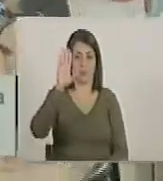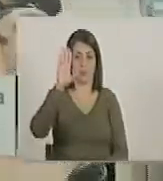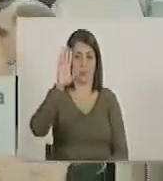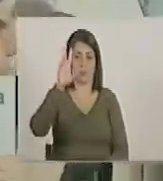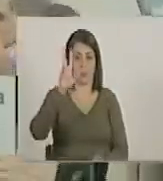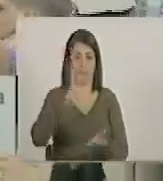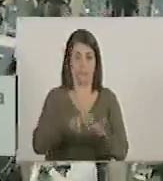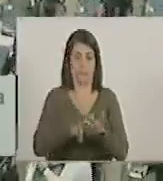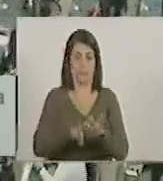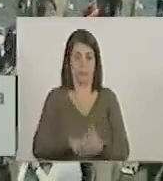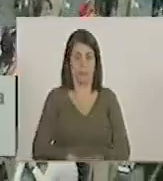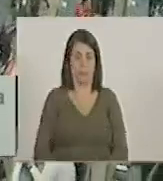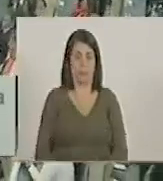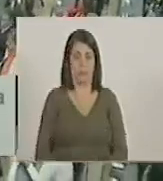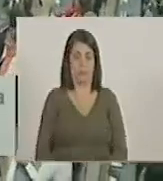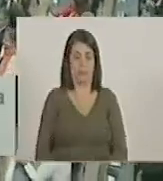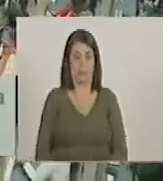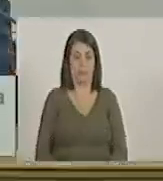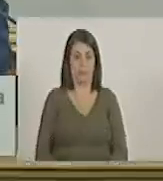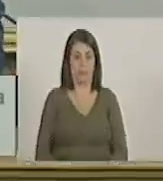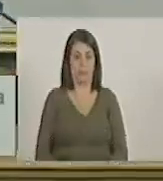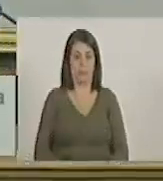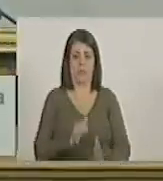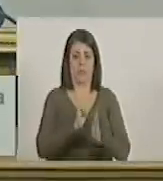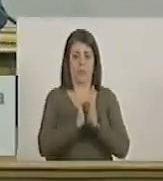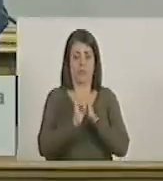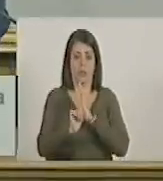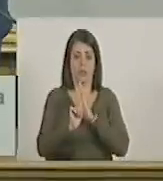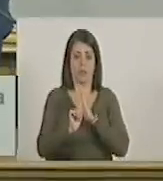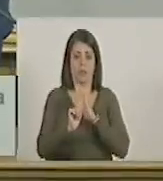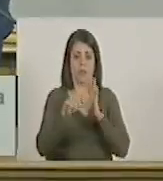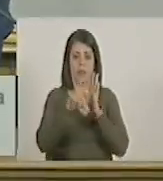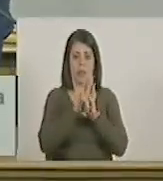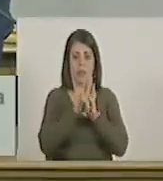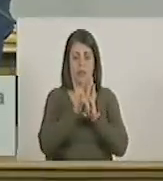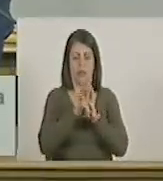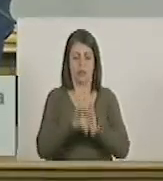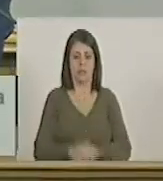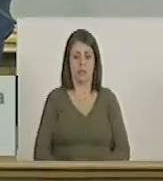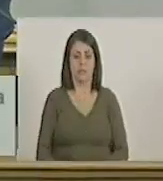queda aprobado el artículo 30 de esta ley.